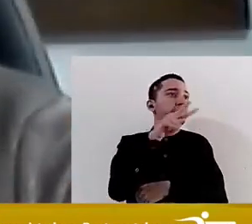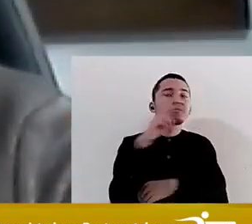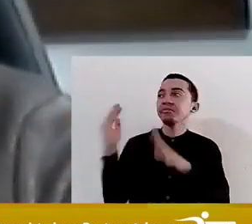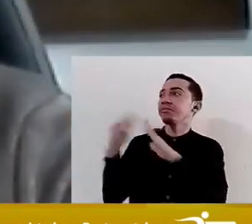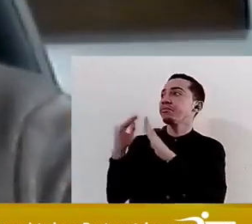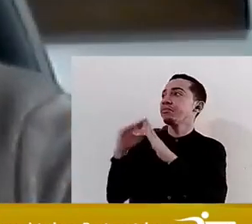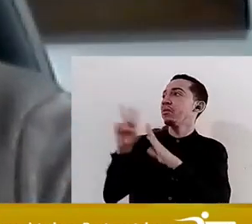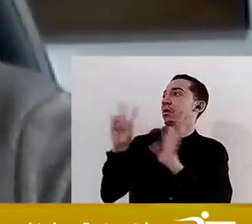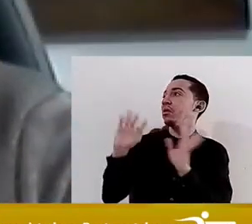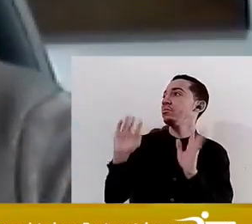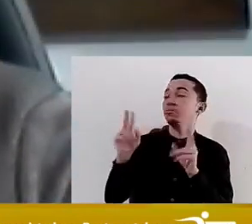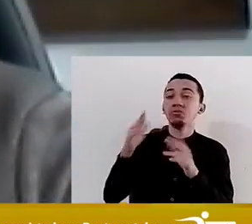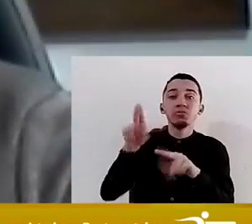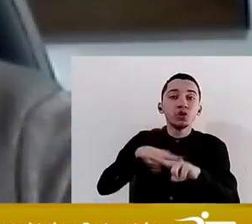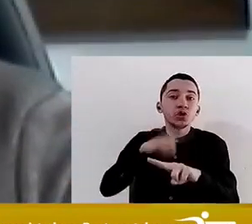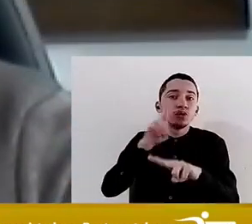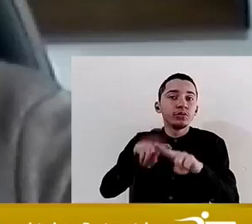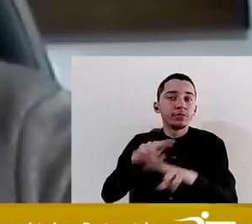enfrente.